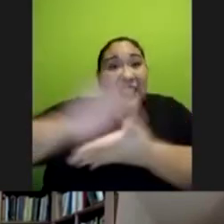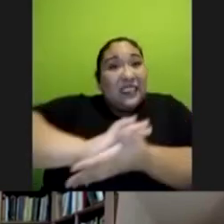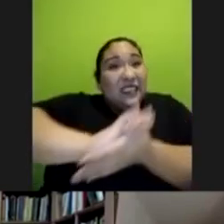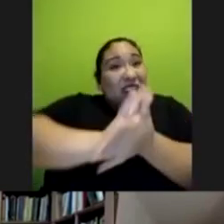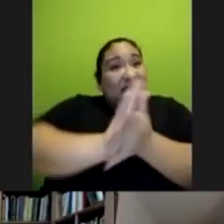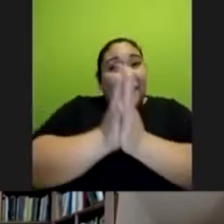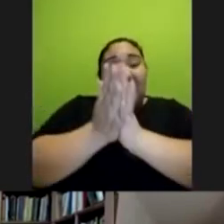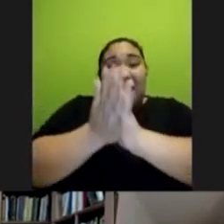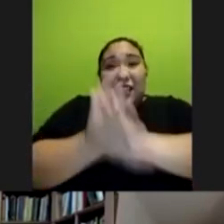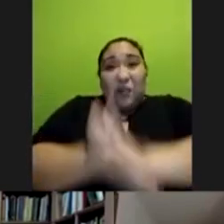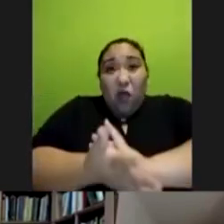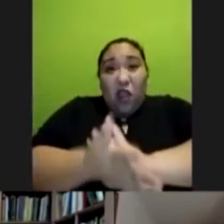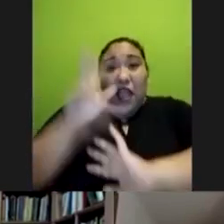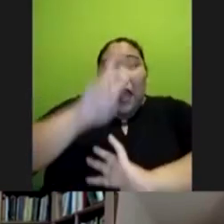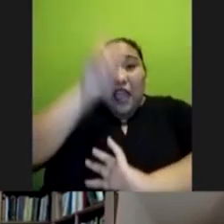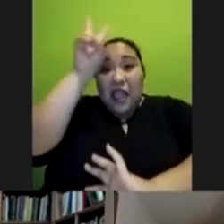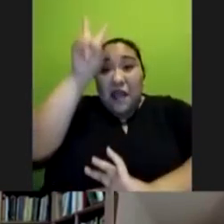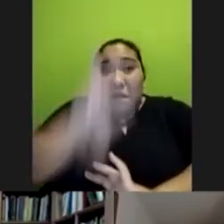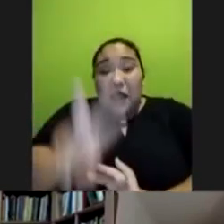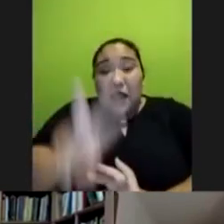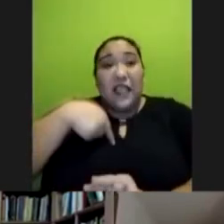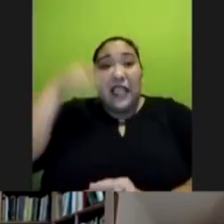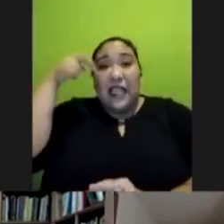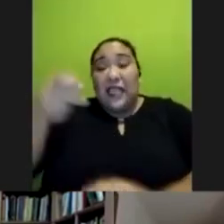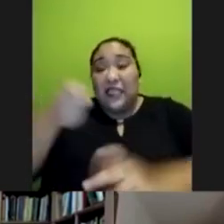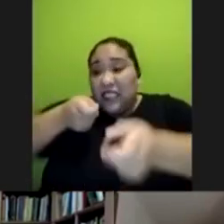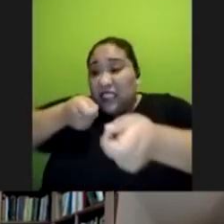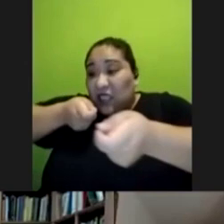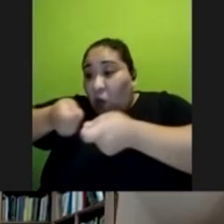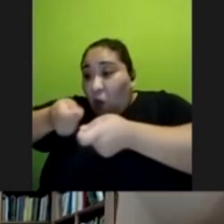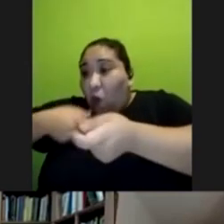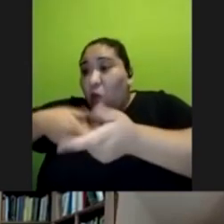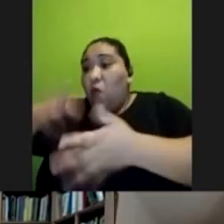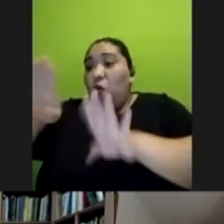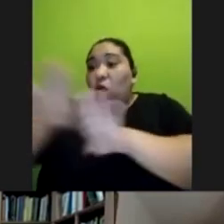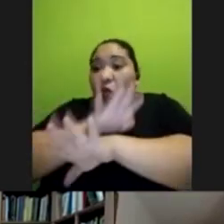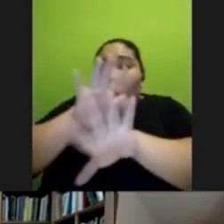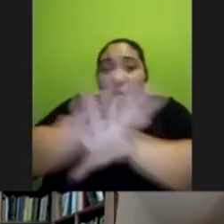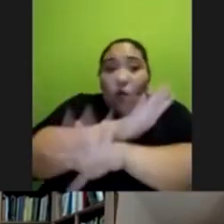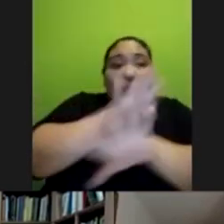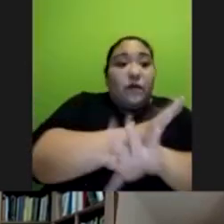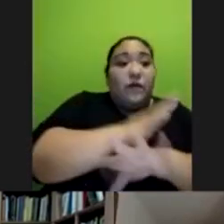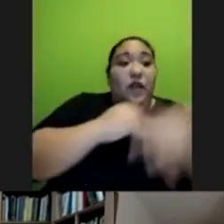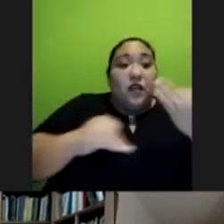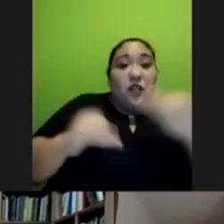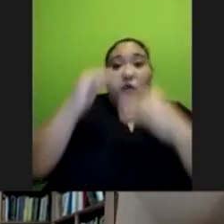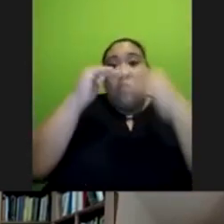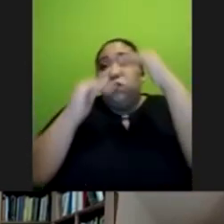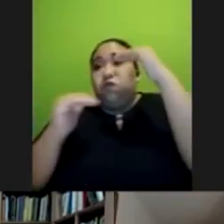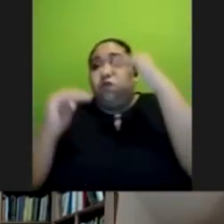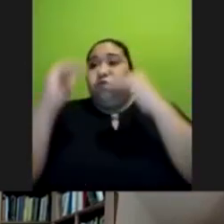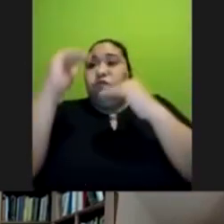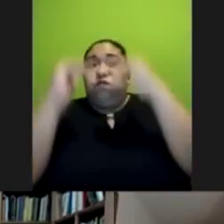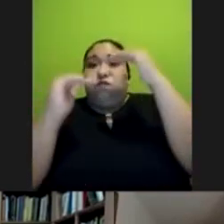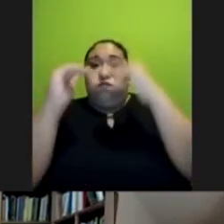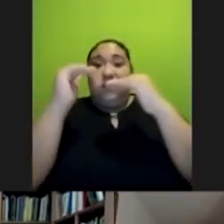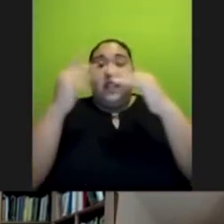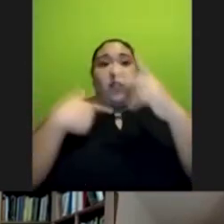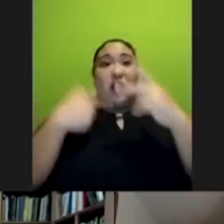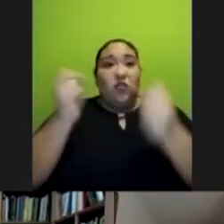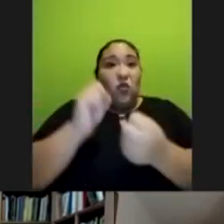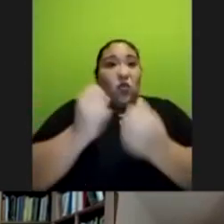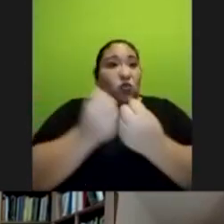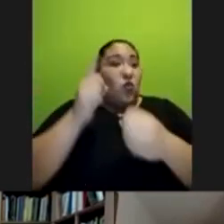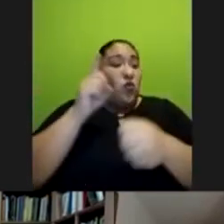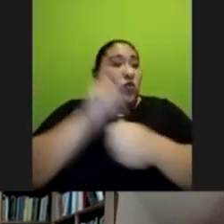en que se pueden modificar las relaciones de desigualdad de trato en una sociedad como la nuestra, sin dejar de tener las